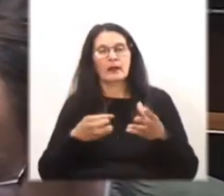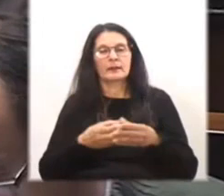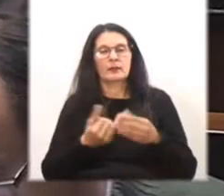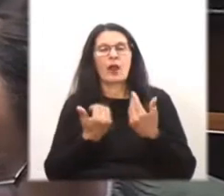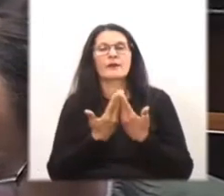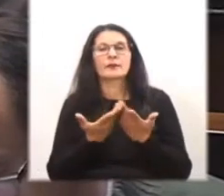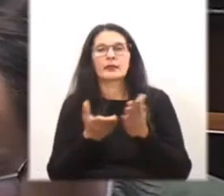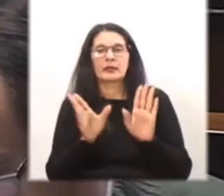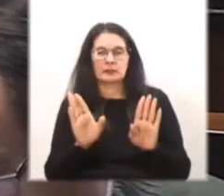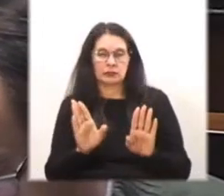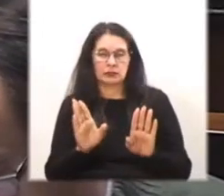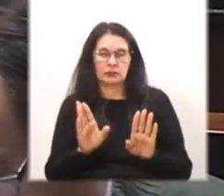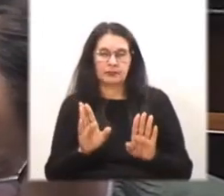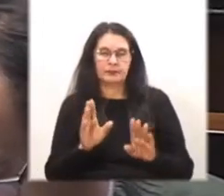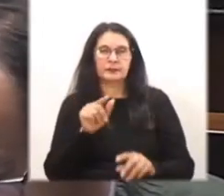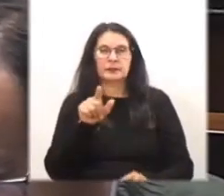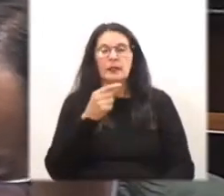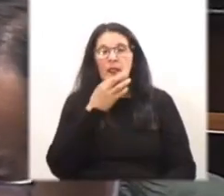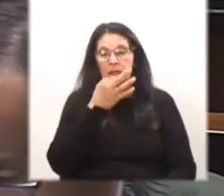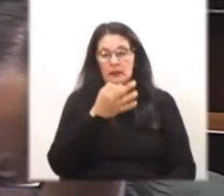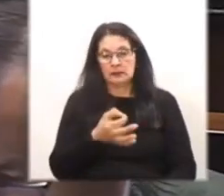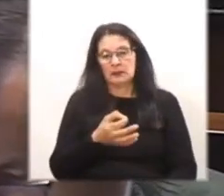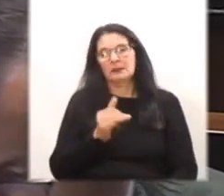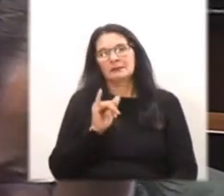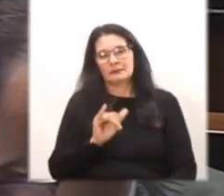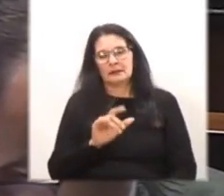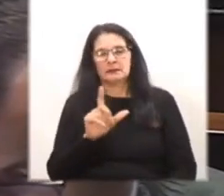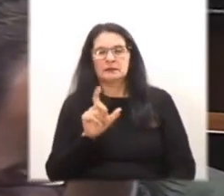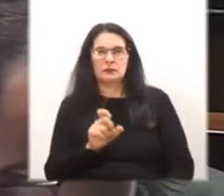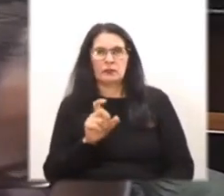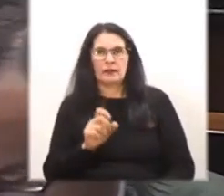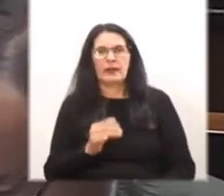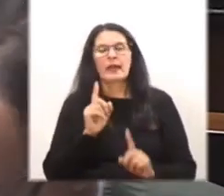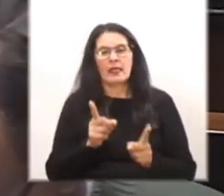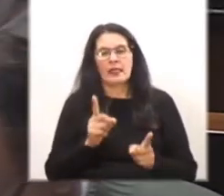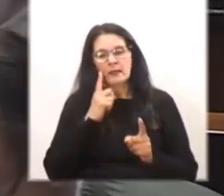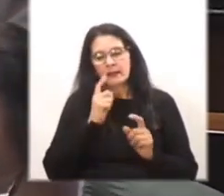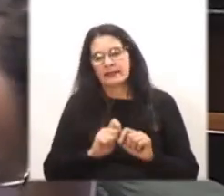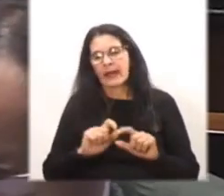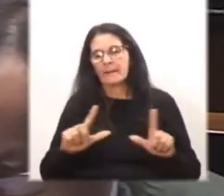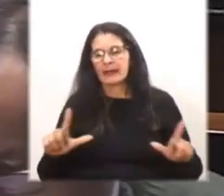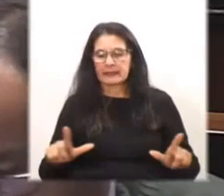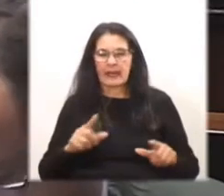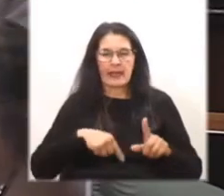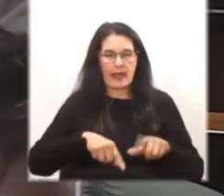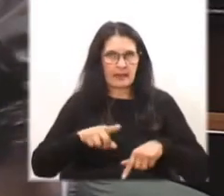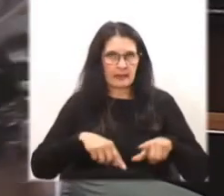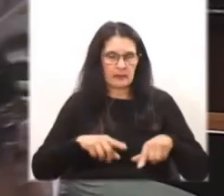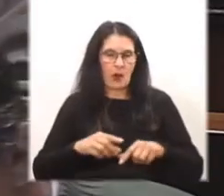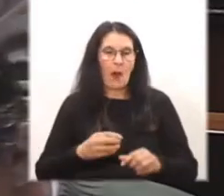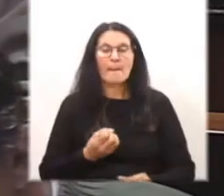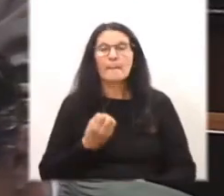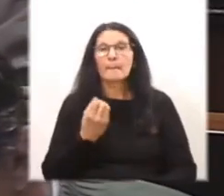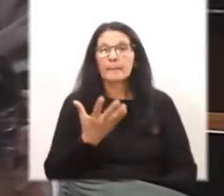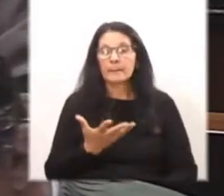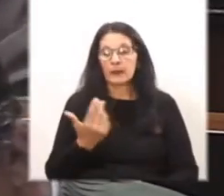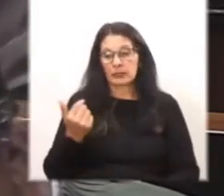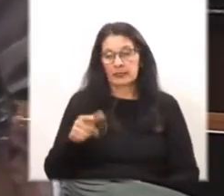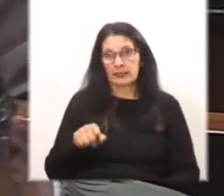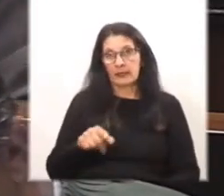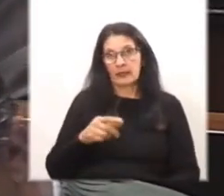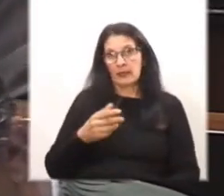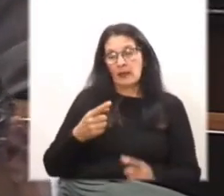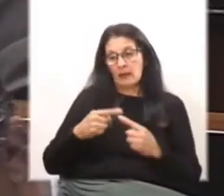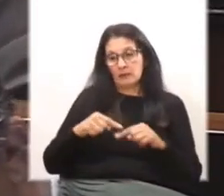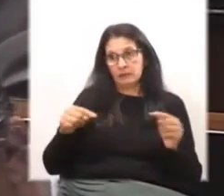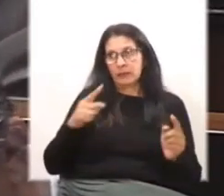Domenech, decía que es evidente que hay que transparentar la gestión, porque ha dado lugar a todo